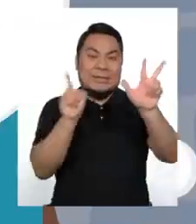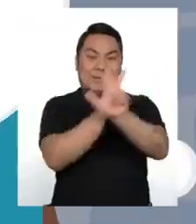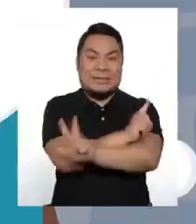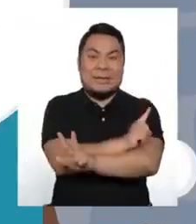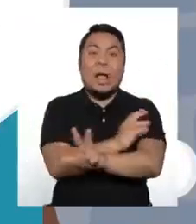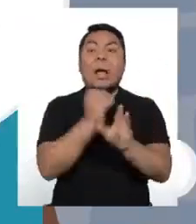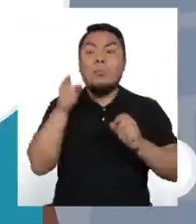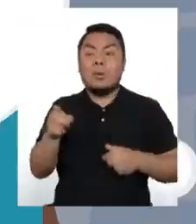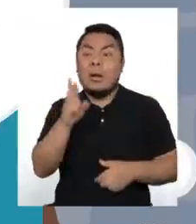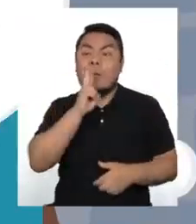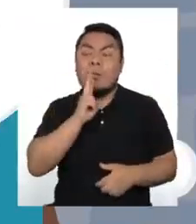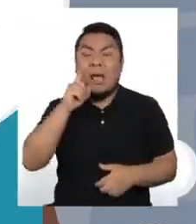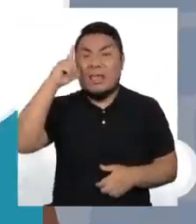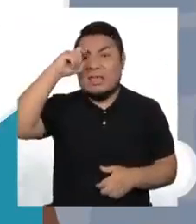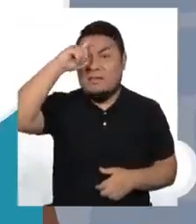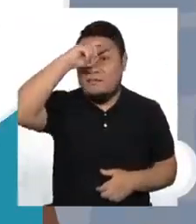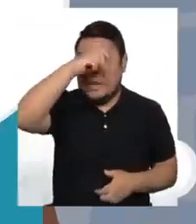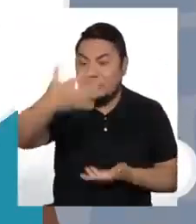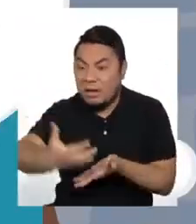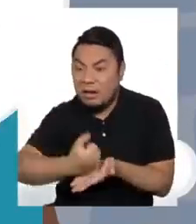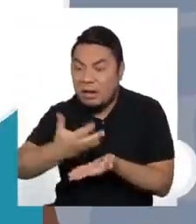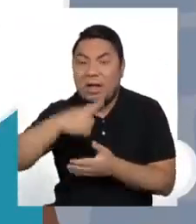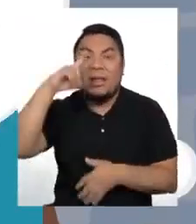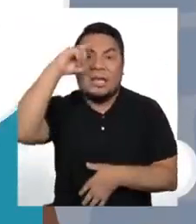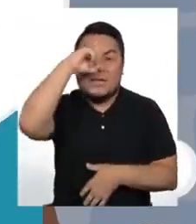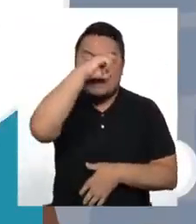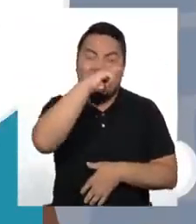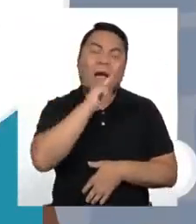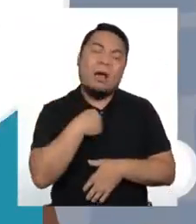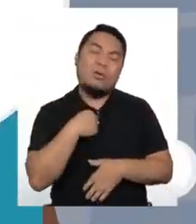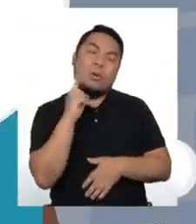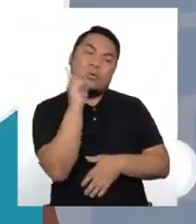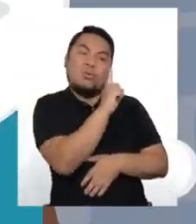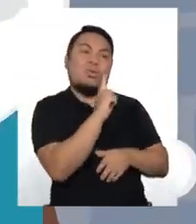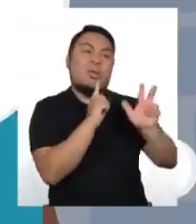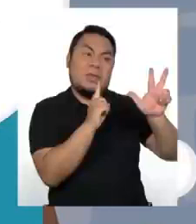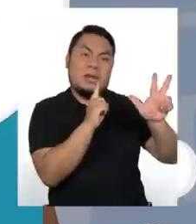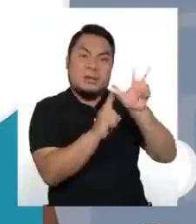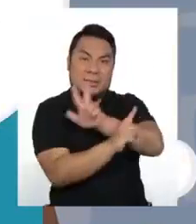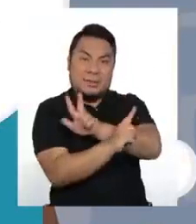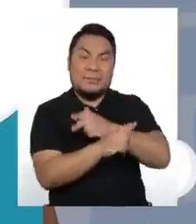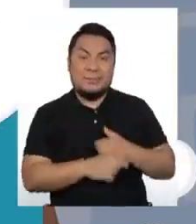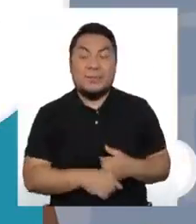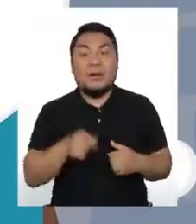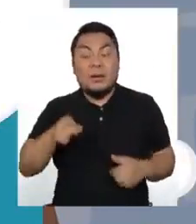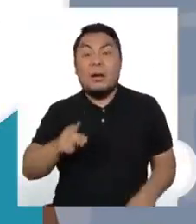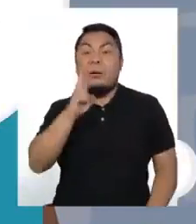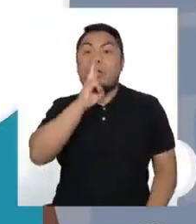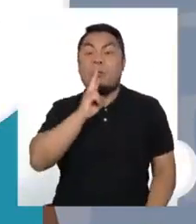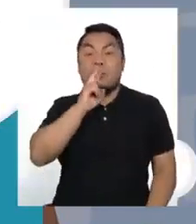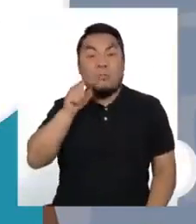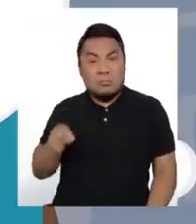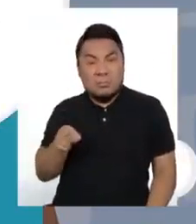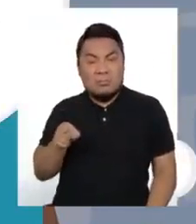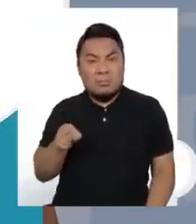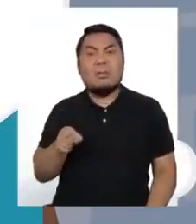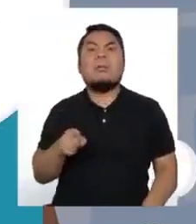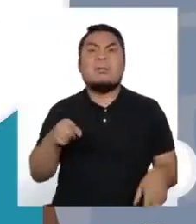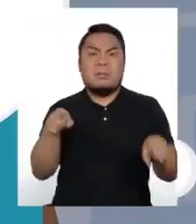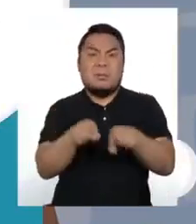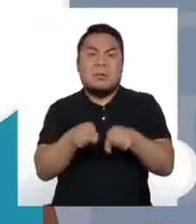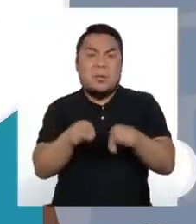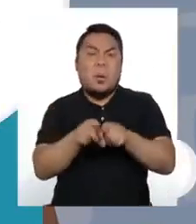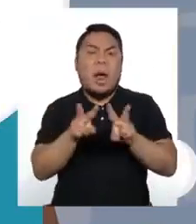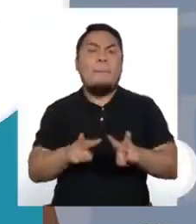más difíciles de conseguir. También podemos decir que en este caso, una piedra roja vale lo mismo que